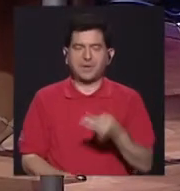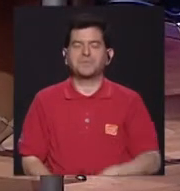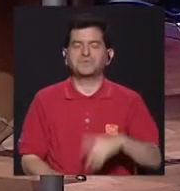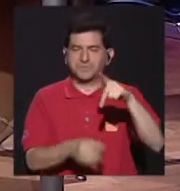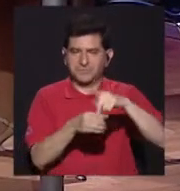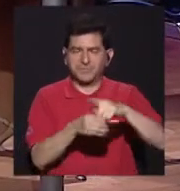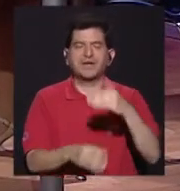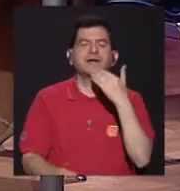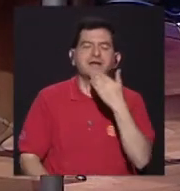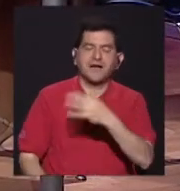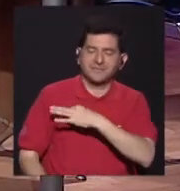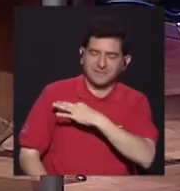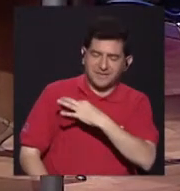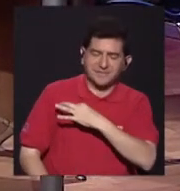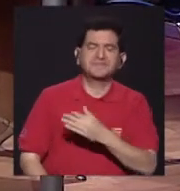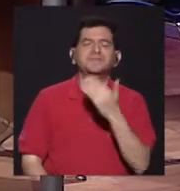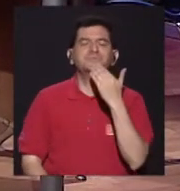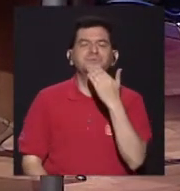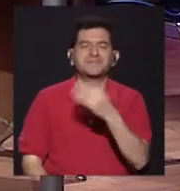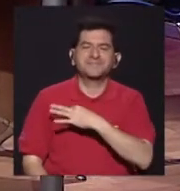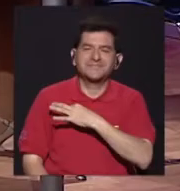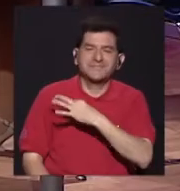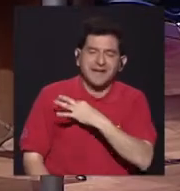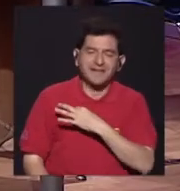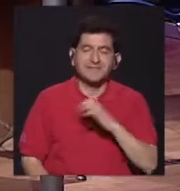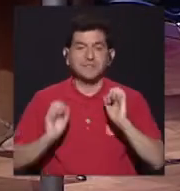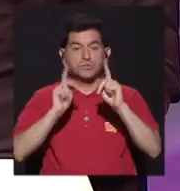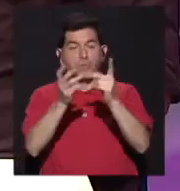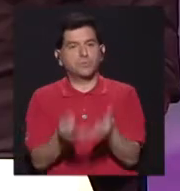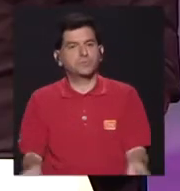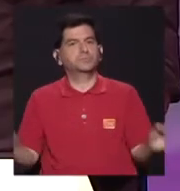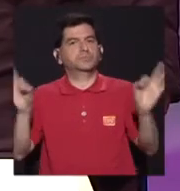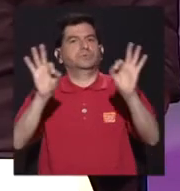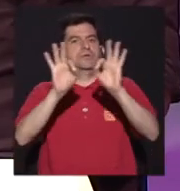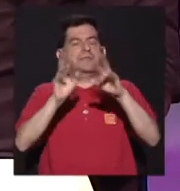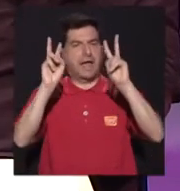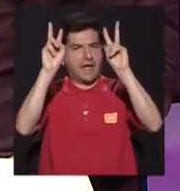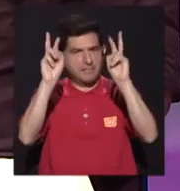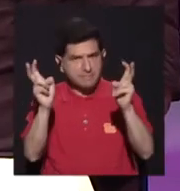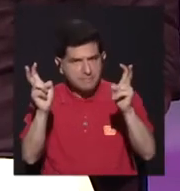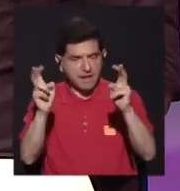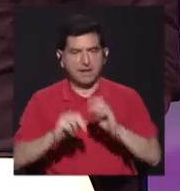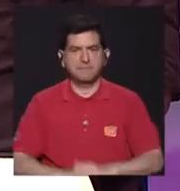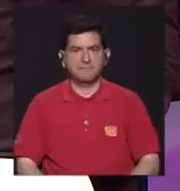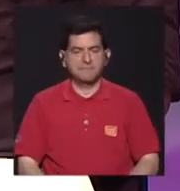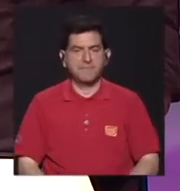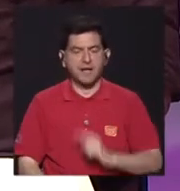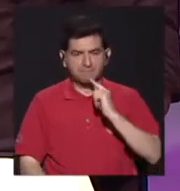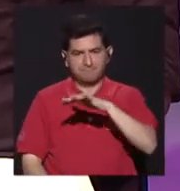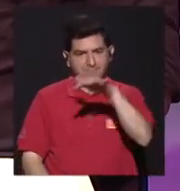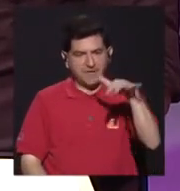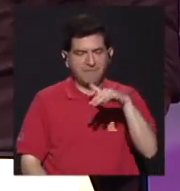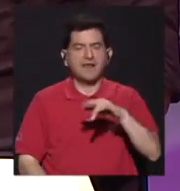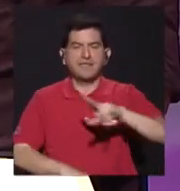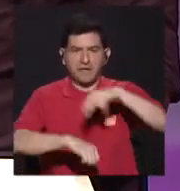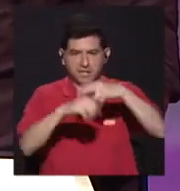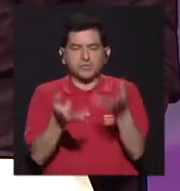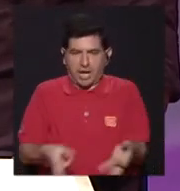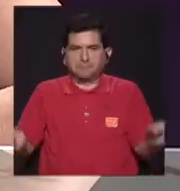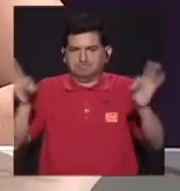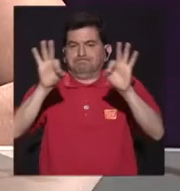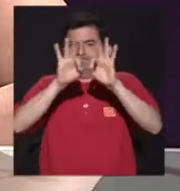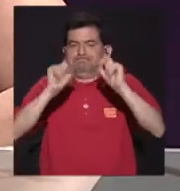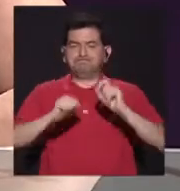Gracias por la invitación, Daniela. Sí, gracias por la invitación y por este espacio tan importante en un tema tan de la realidad nacional.